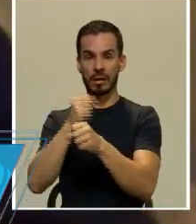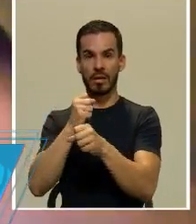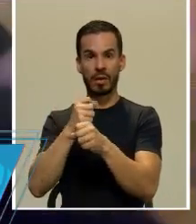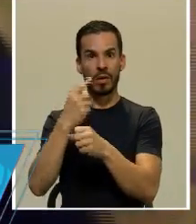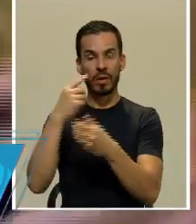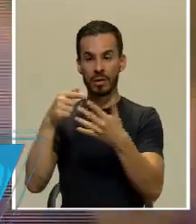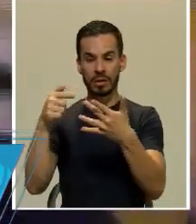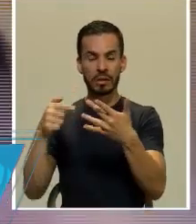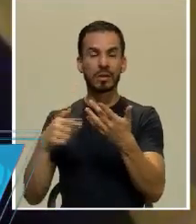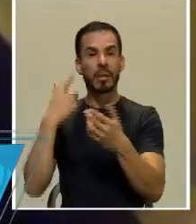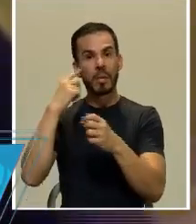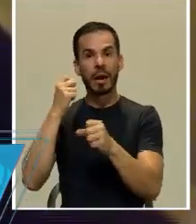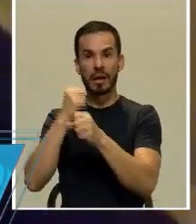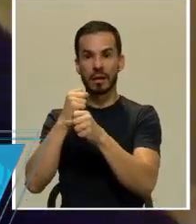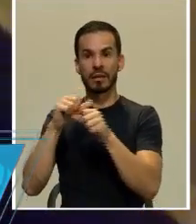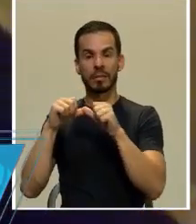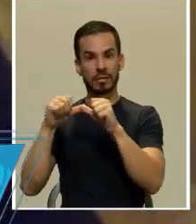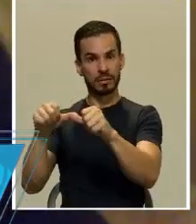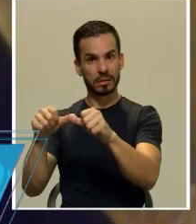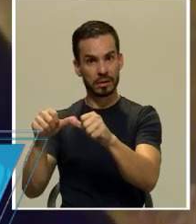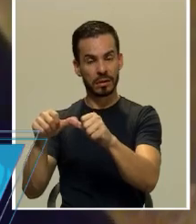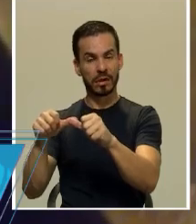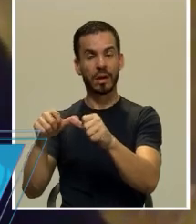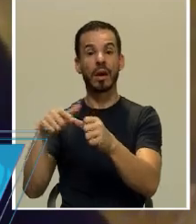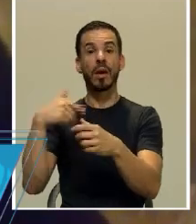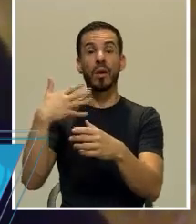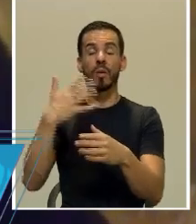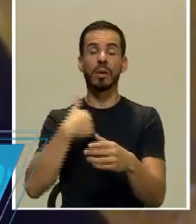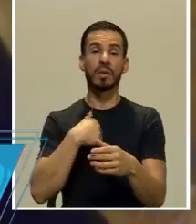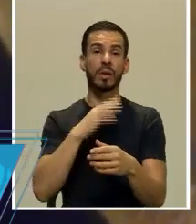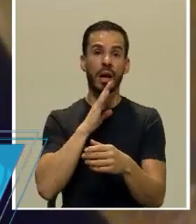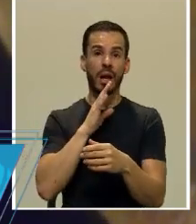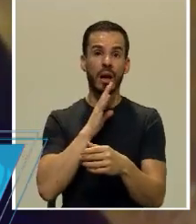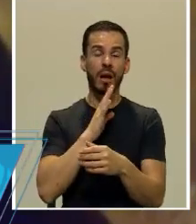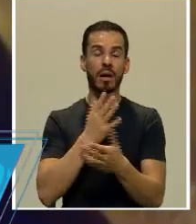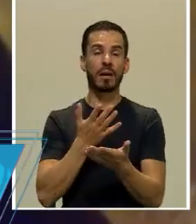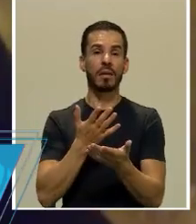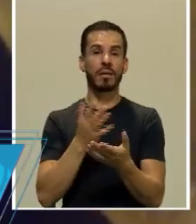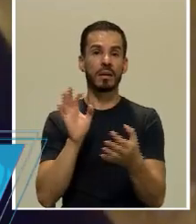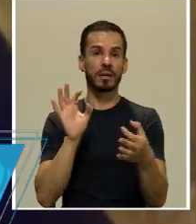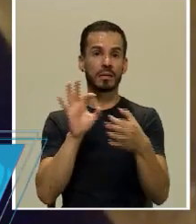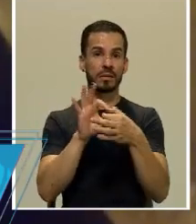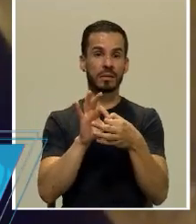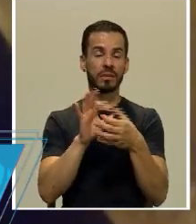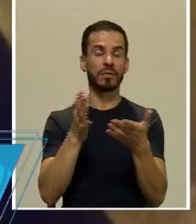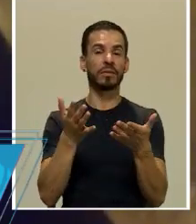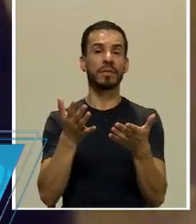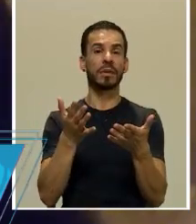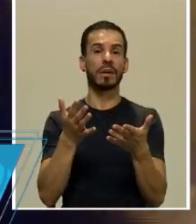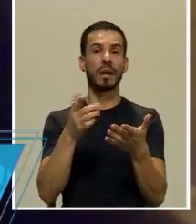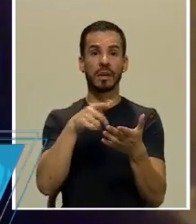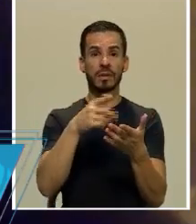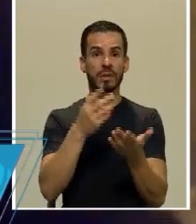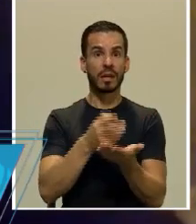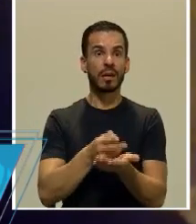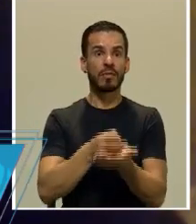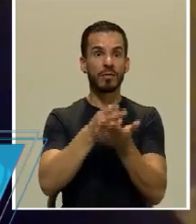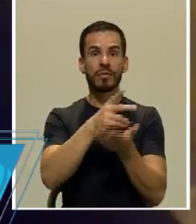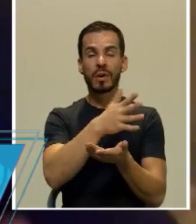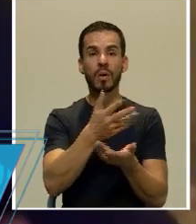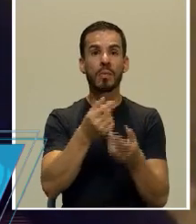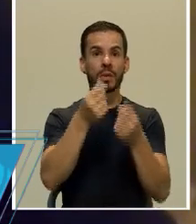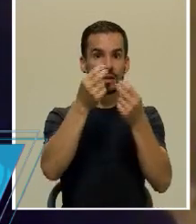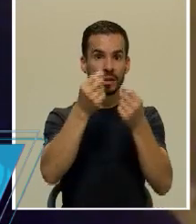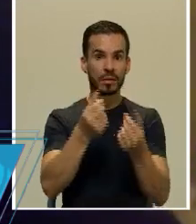etcétera, para que la operación subsista. Cuando estamos hablando de esa recuperación o